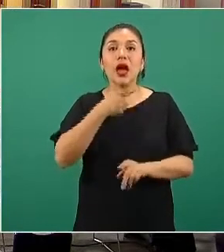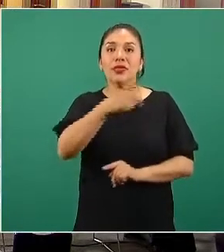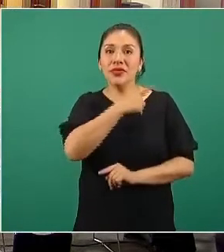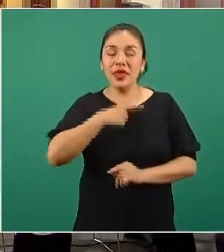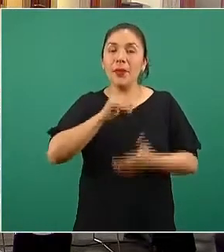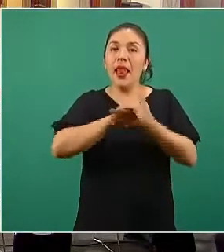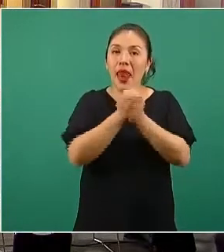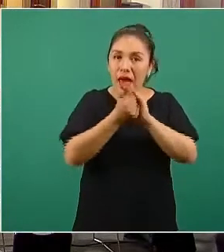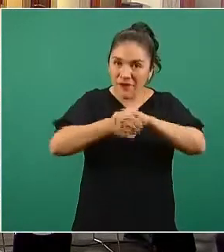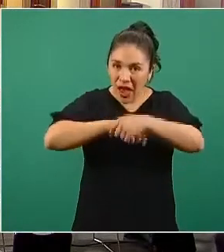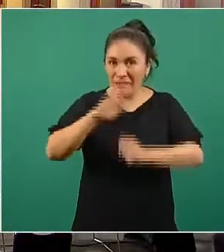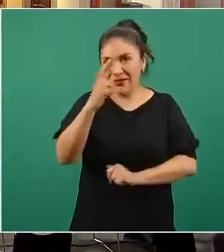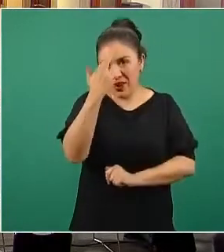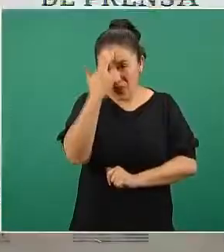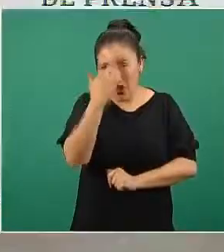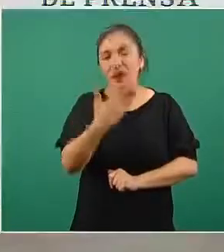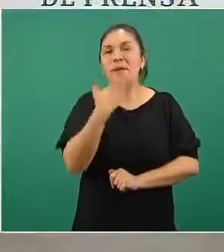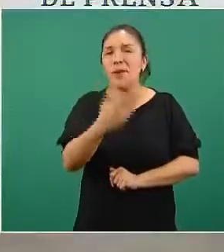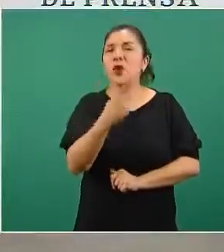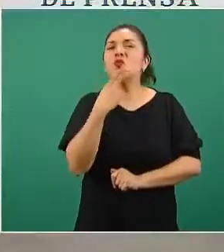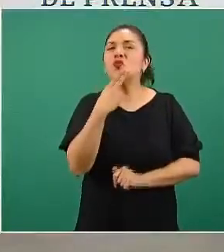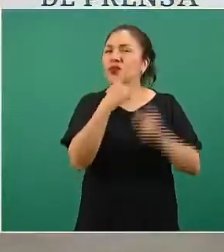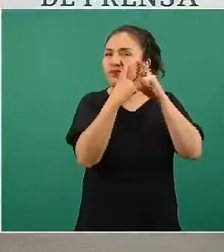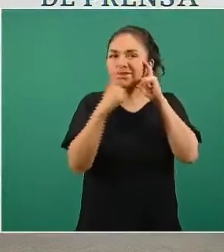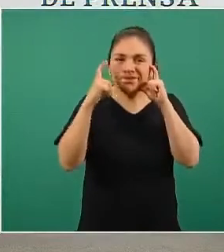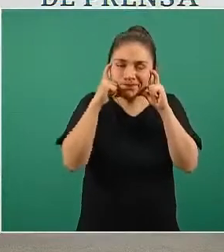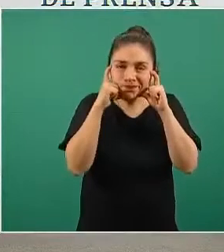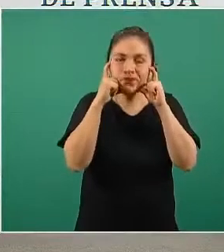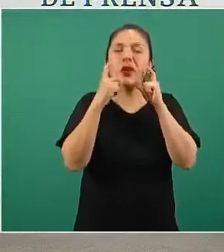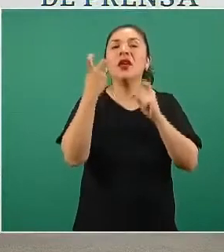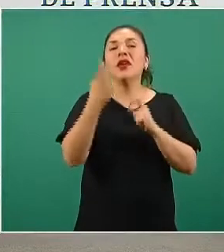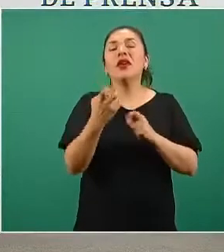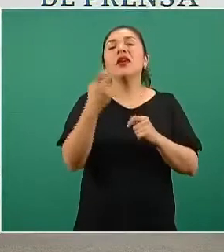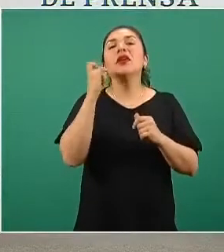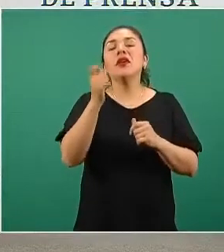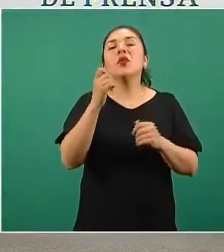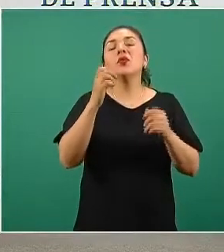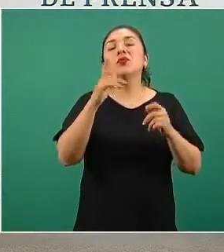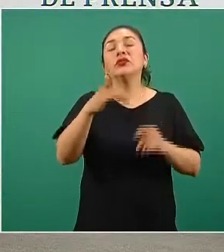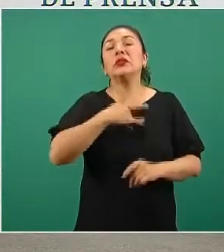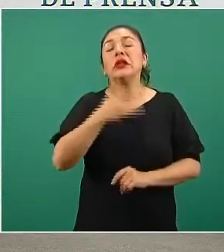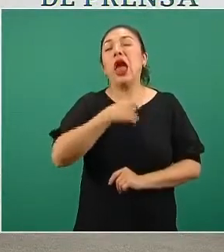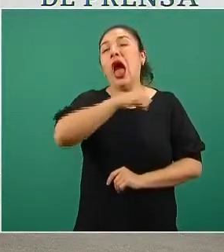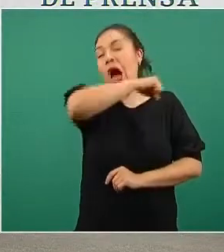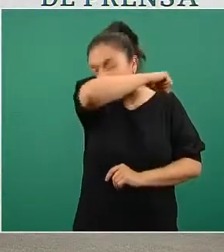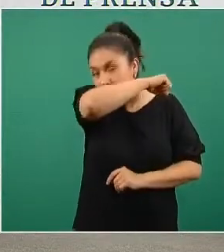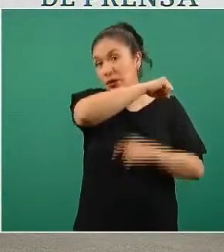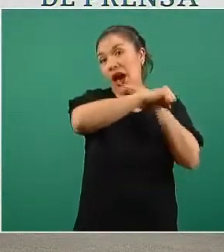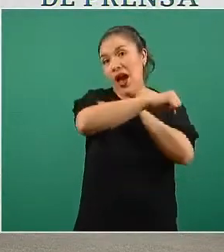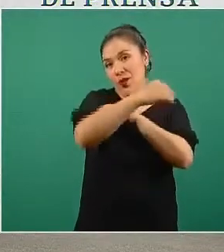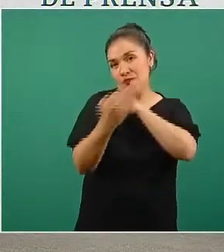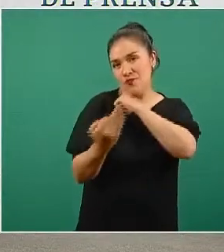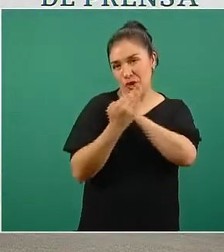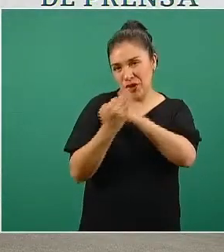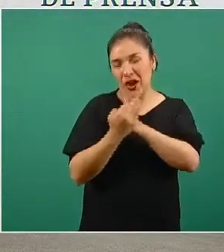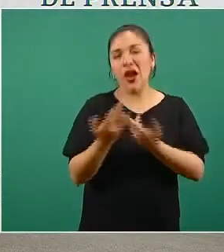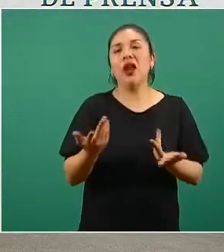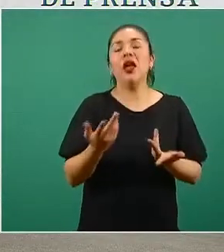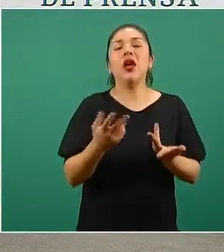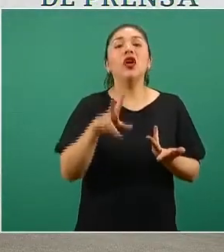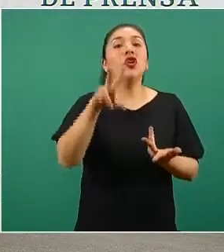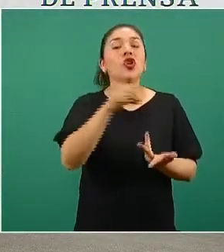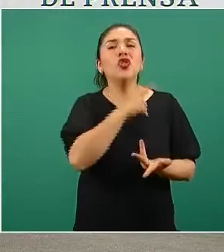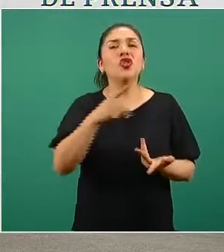manos frecuente y el uso correcto del cubreboca y la etiqueta respiratoria, que no deben de